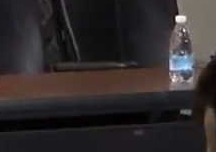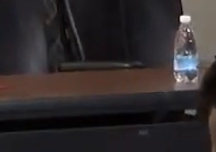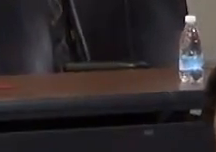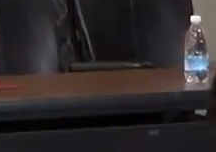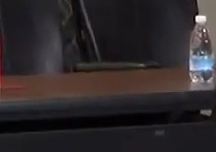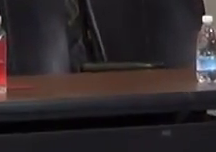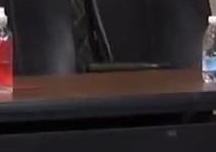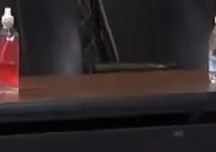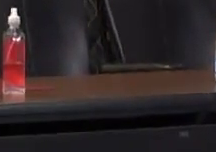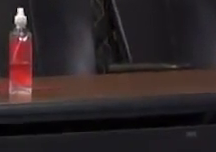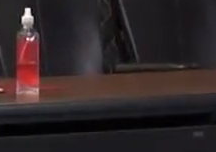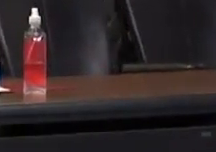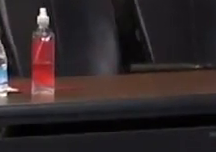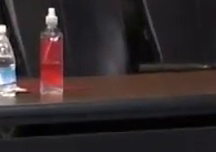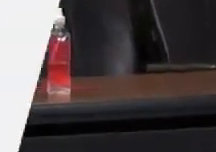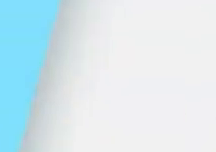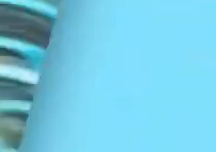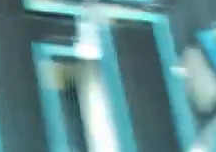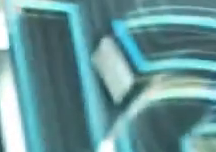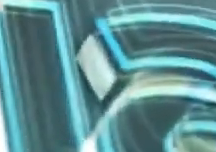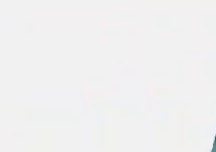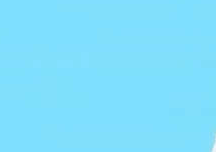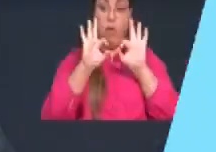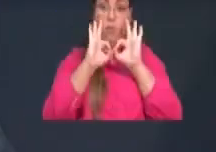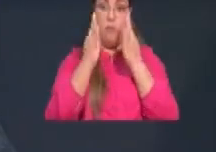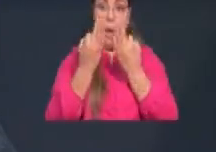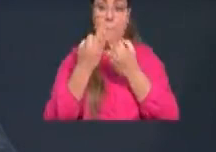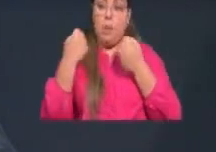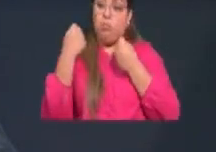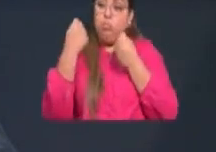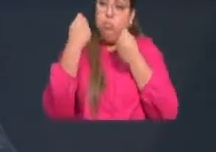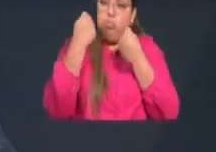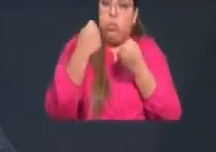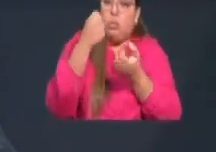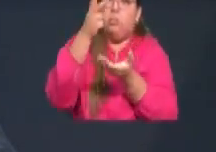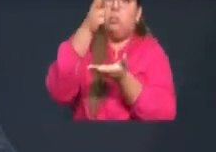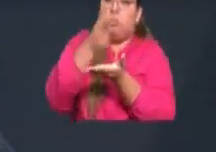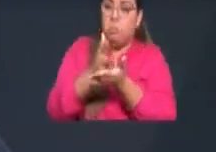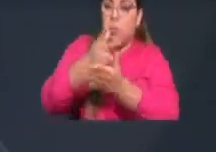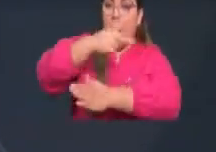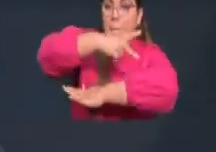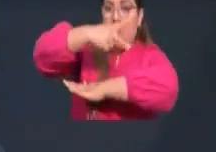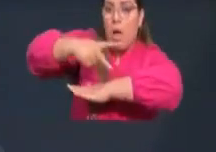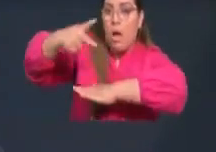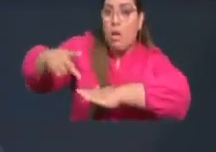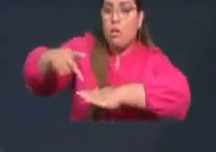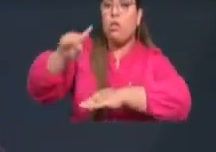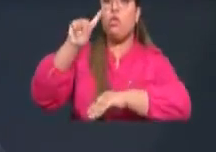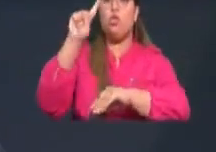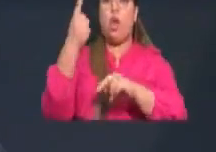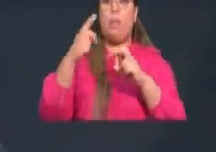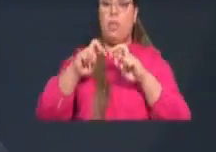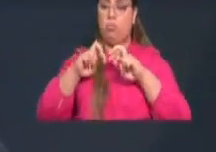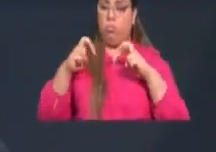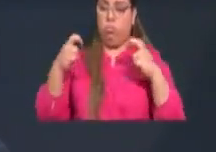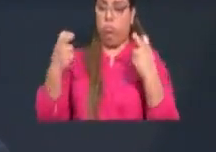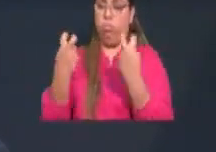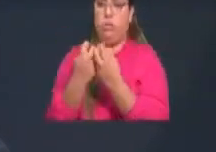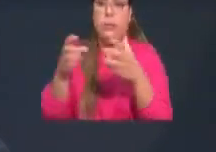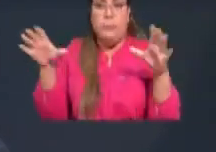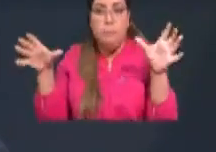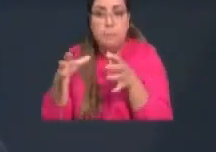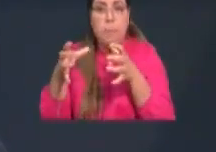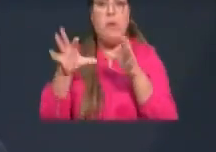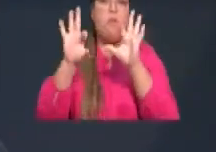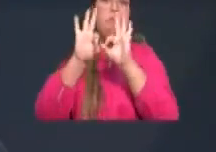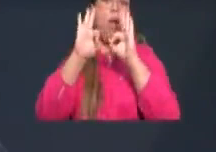no tengo ni la menor idea de nada de UPSA. Pero ¿sabe qué? Vamos a lo que ya le habíamos dicho la semana pasada a nuestro... Mire, me encanta eso. Usted está bien